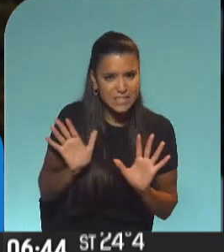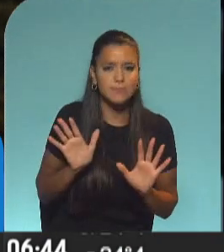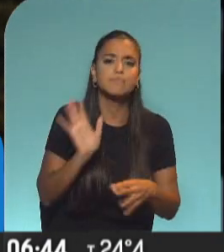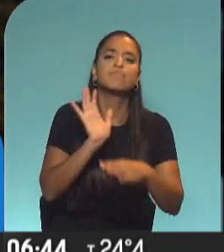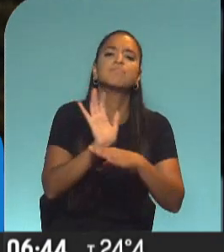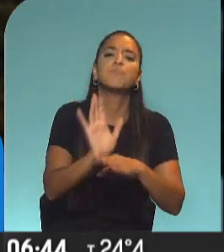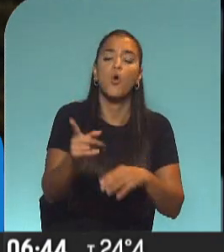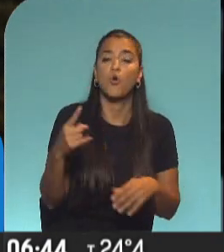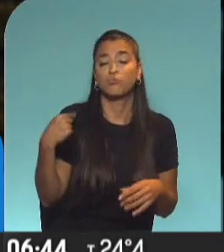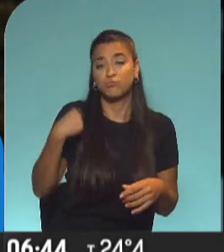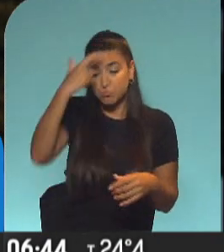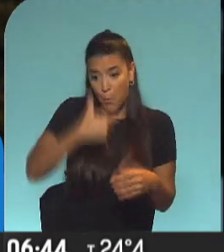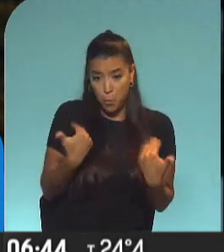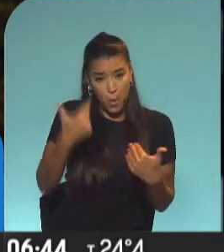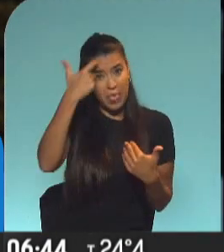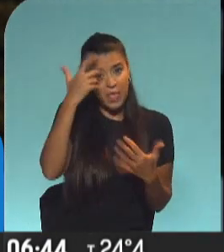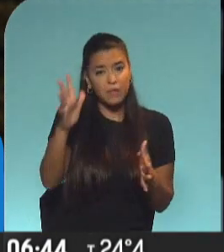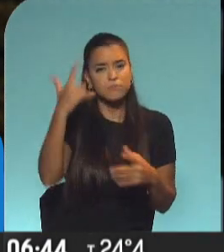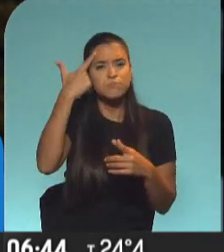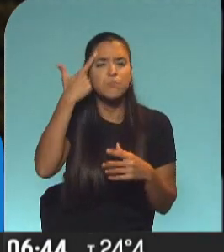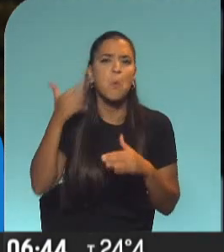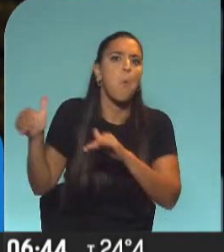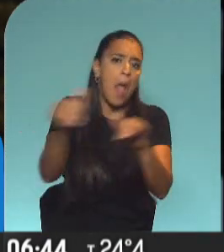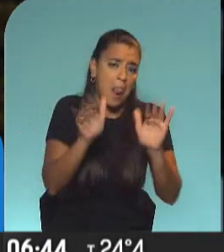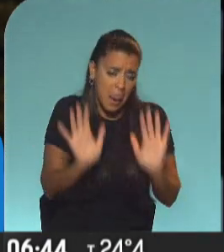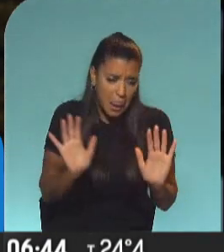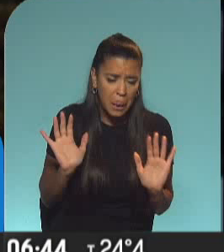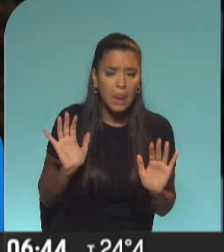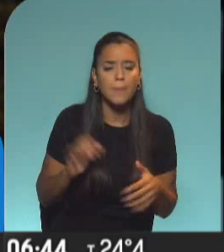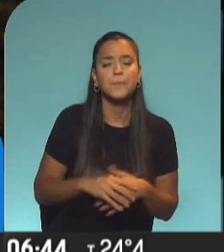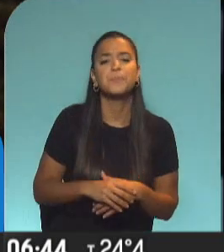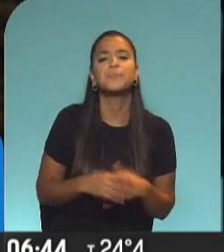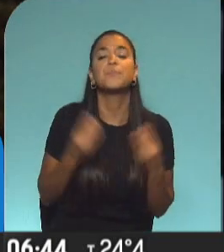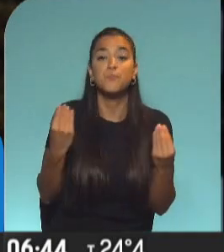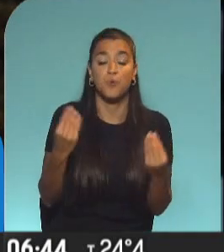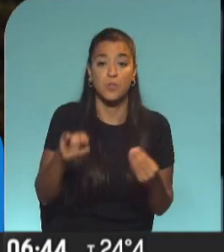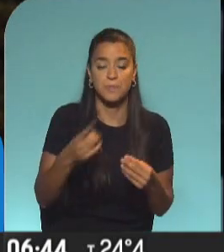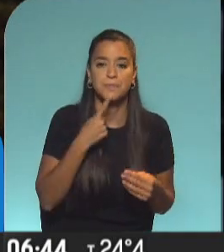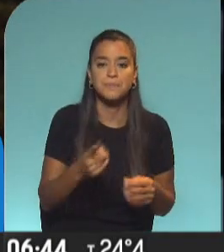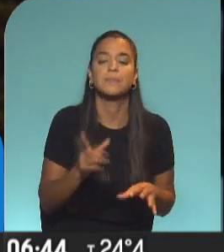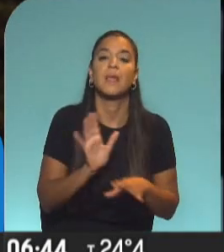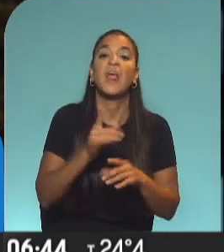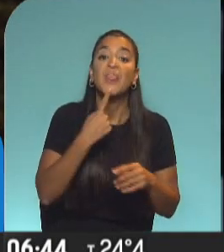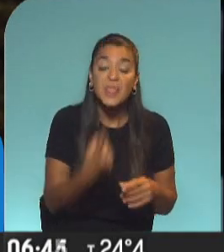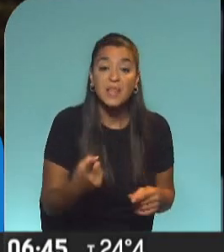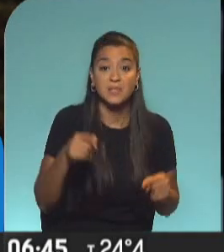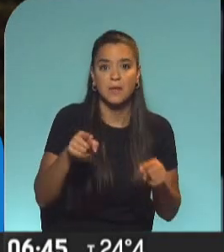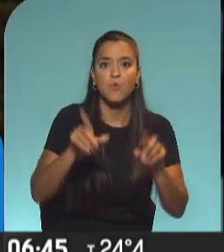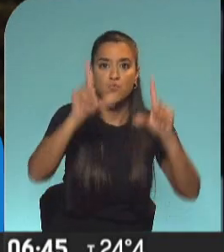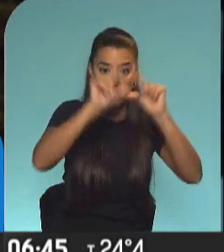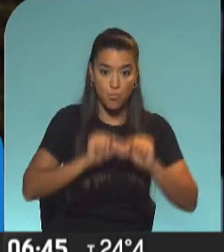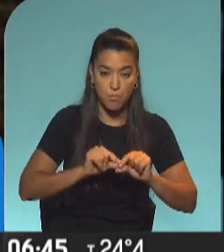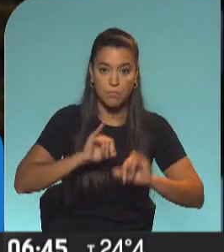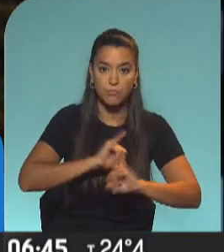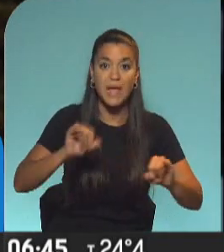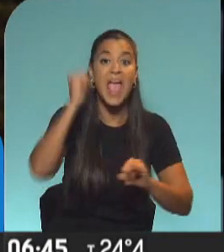como el que uno puede tener, el sentido común, digamos, ¿no? ¿Por qué? Porque lo que se establece, y estos números que traemos son de